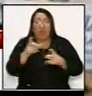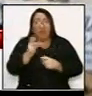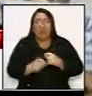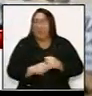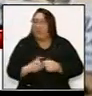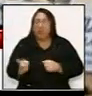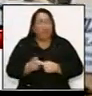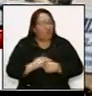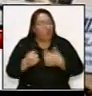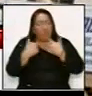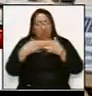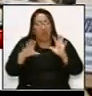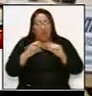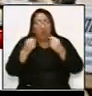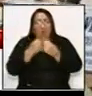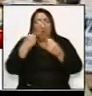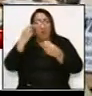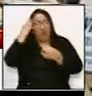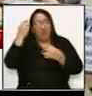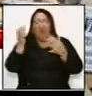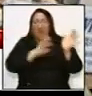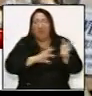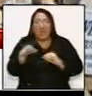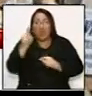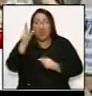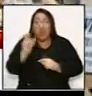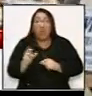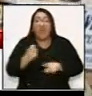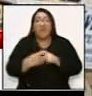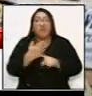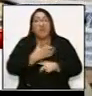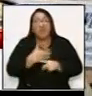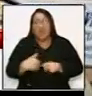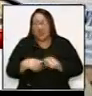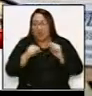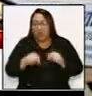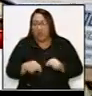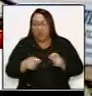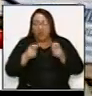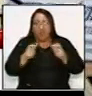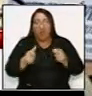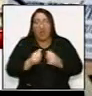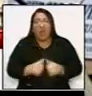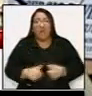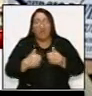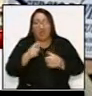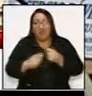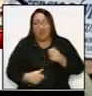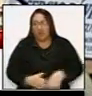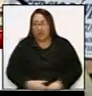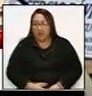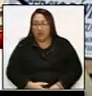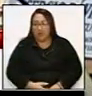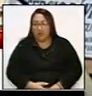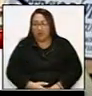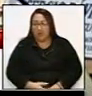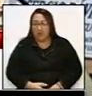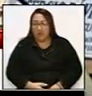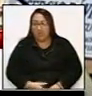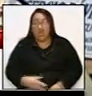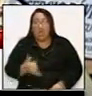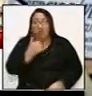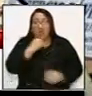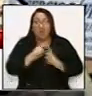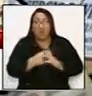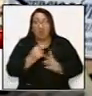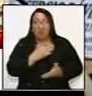partido, de cualquier situación. Ellos están preparados justamente para custodiar la vida de la persona. Y el error comienza, y el